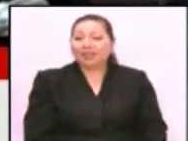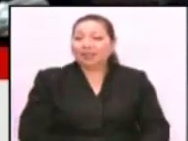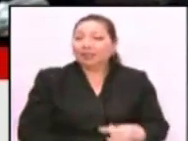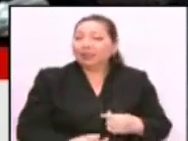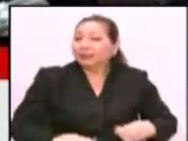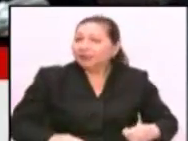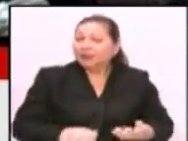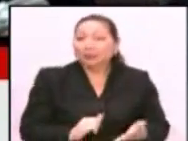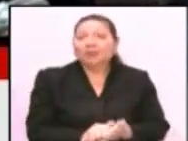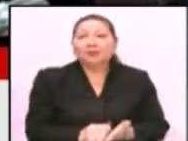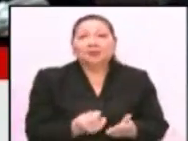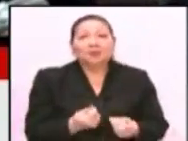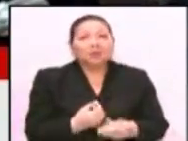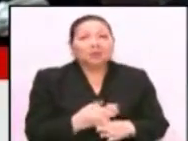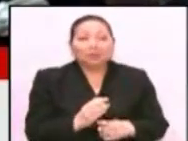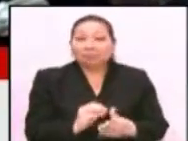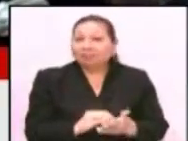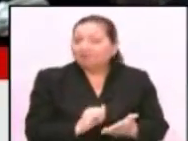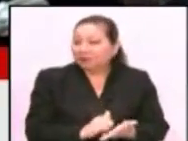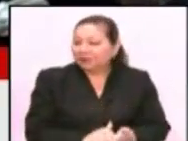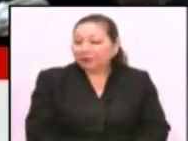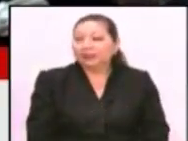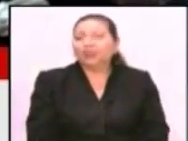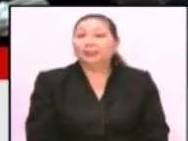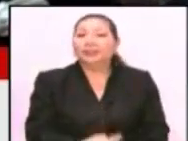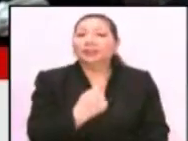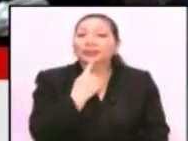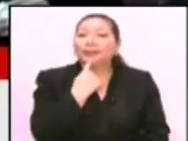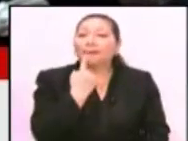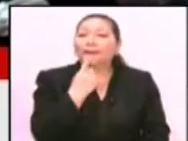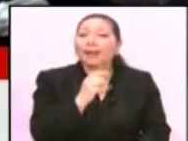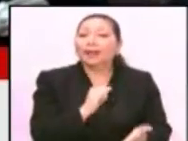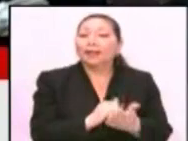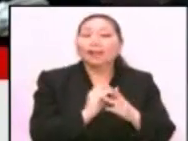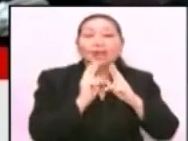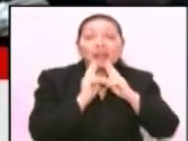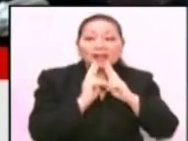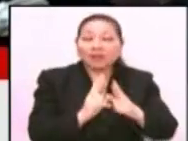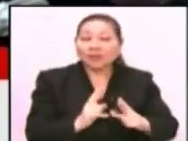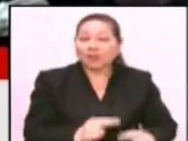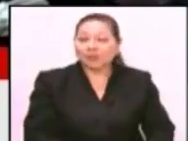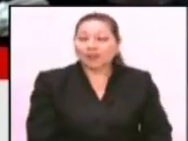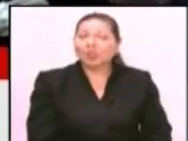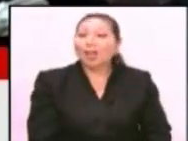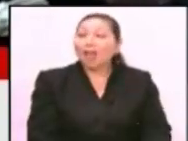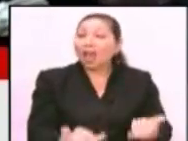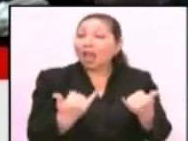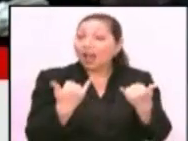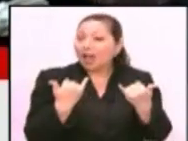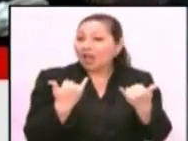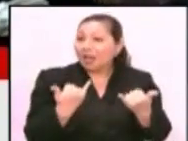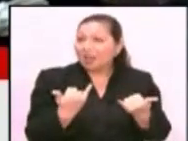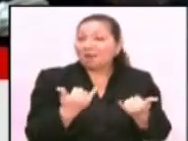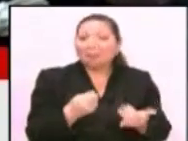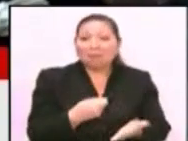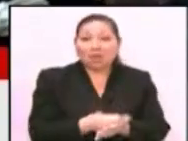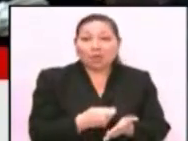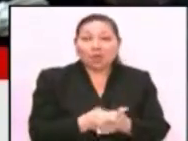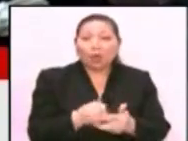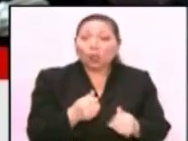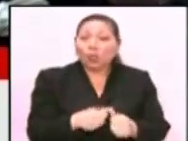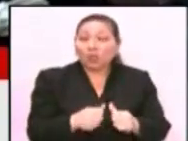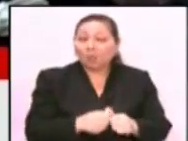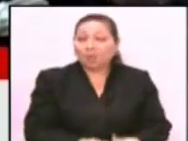gastando el dinero de una forma no muy efectiva y decidieron pagar por el resultado. Sí, ahora operador no te voy a pagar por número